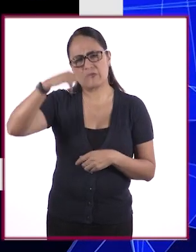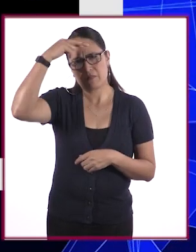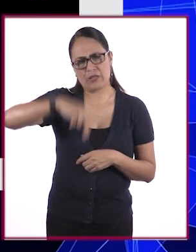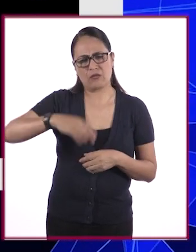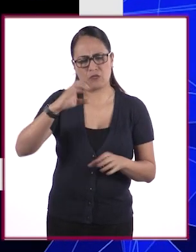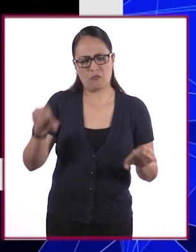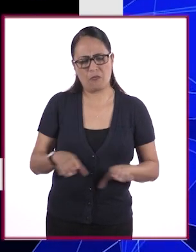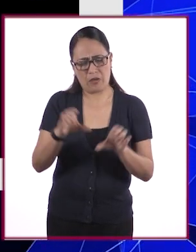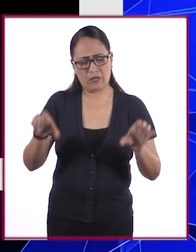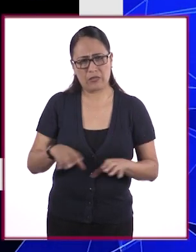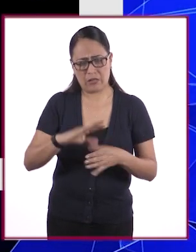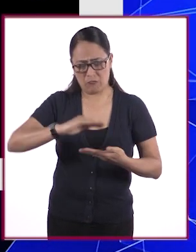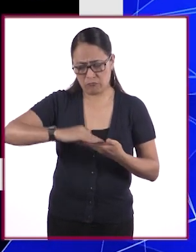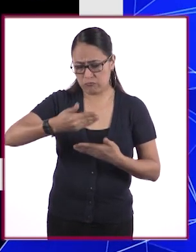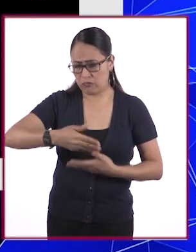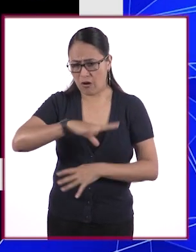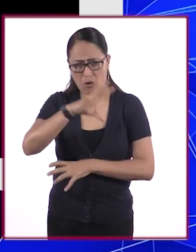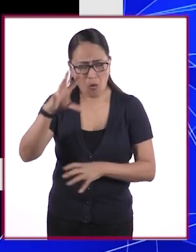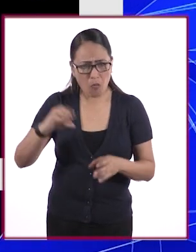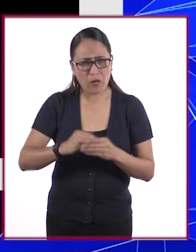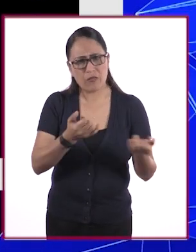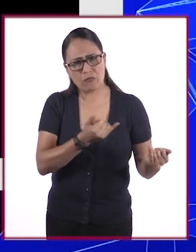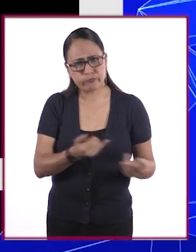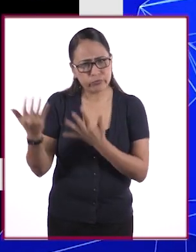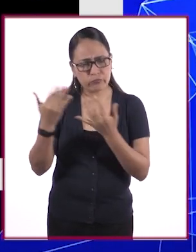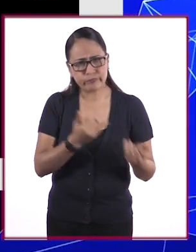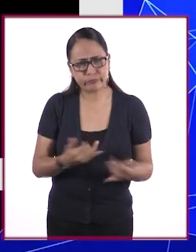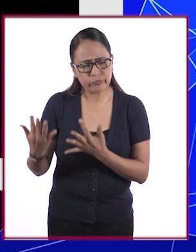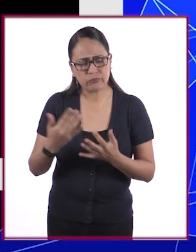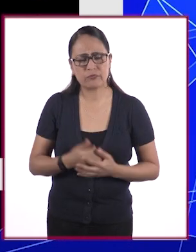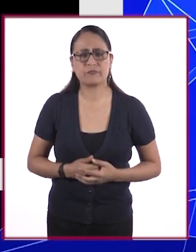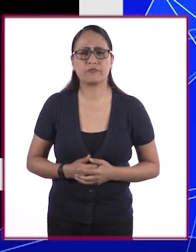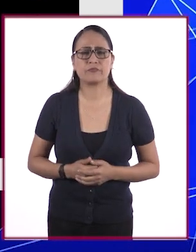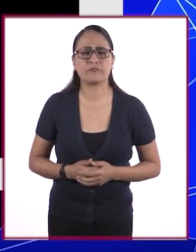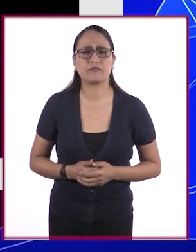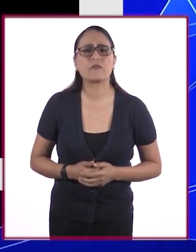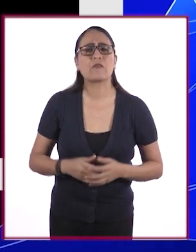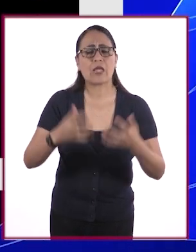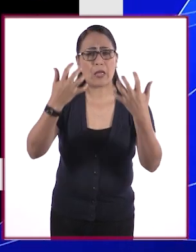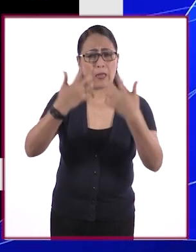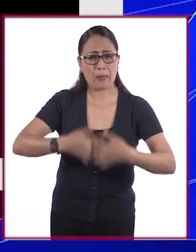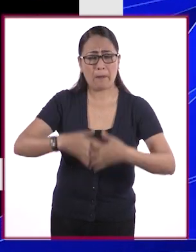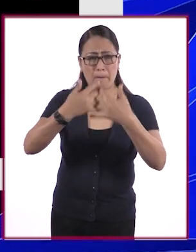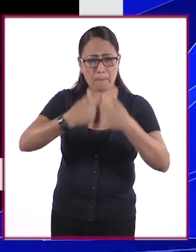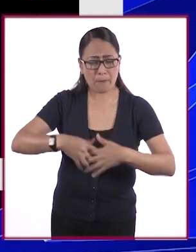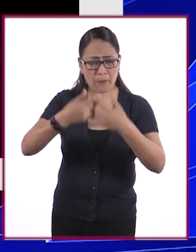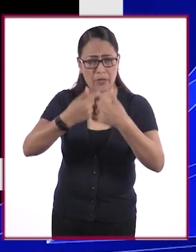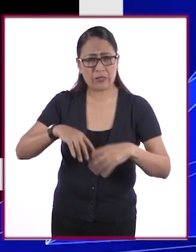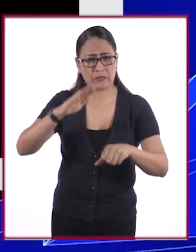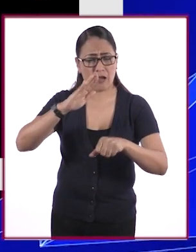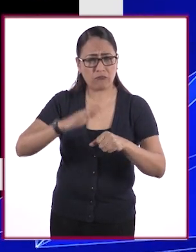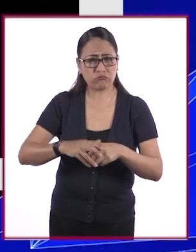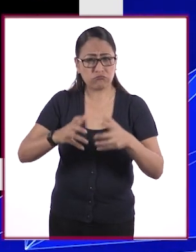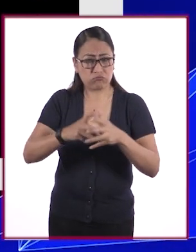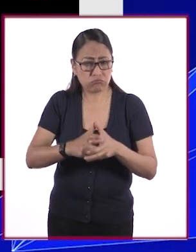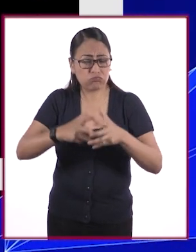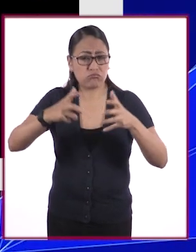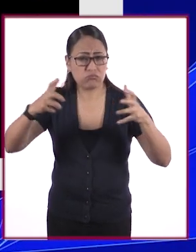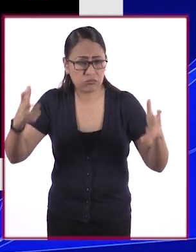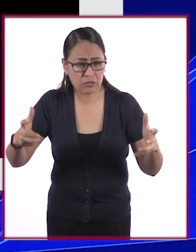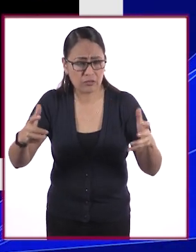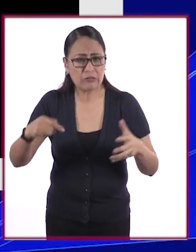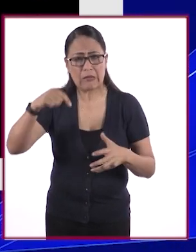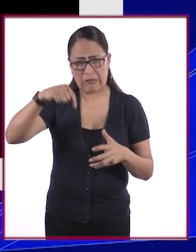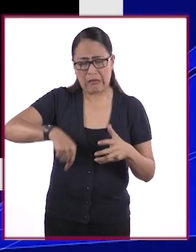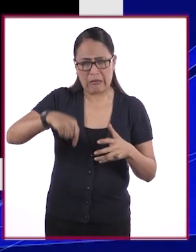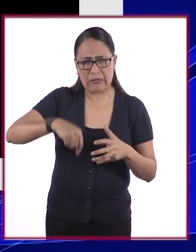lugar, México también es un exportador de ya máquinas completamente ensambladas. Entonces, no existe una transnacional mexicana,